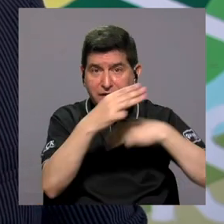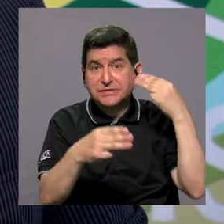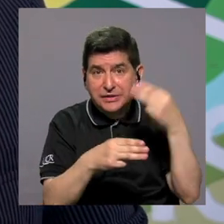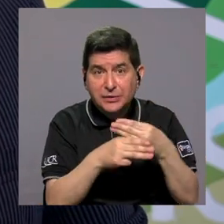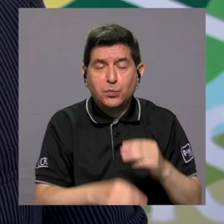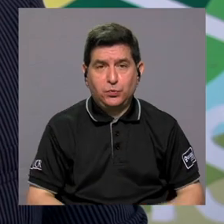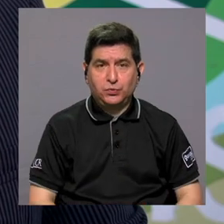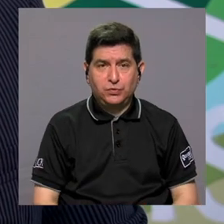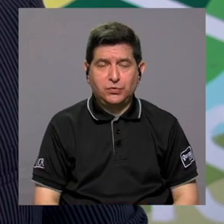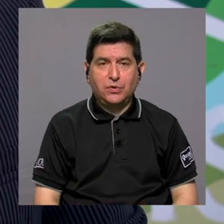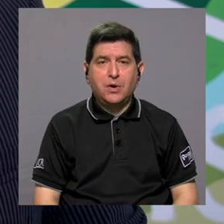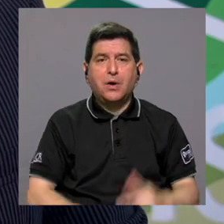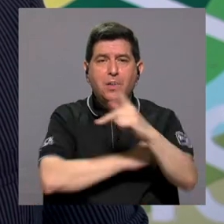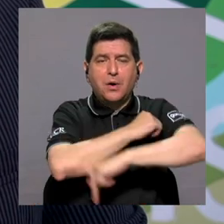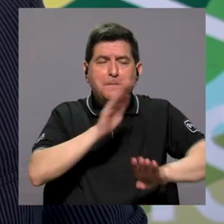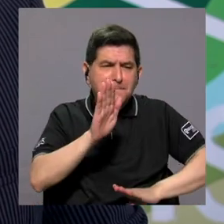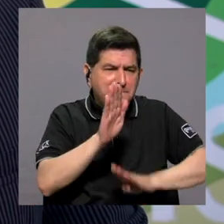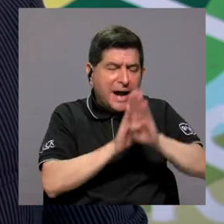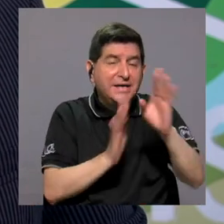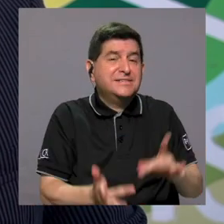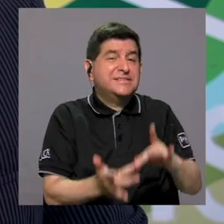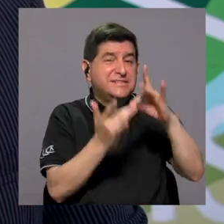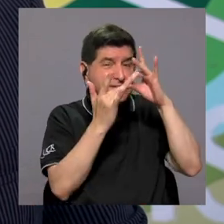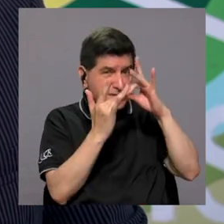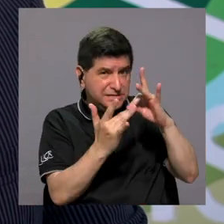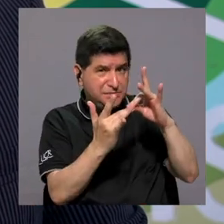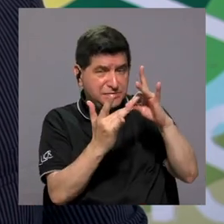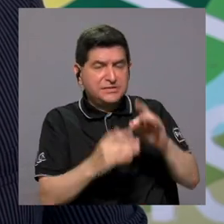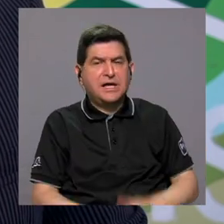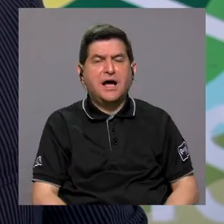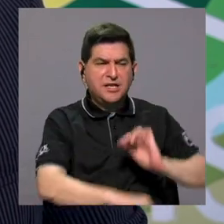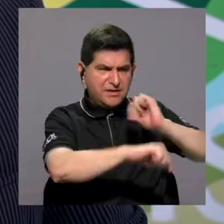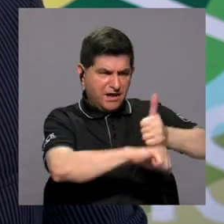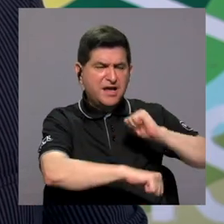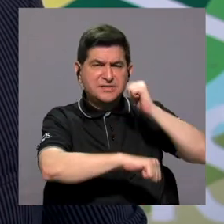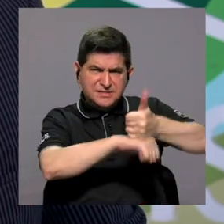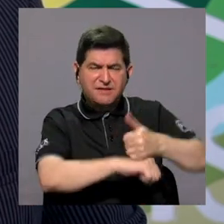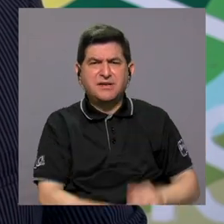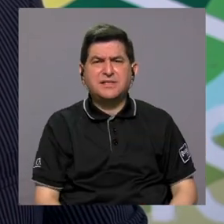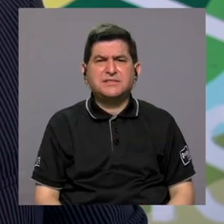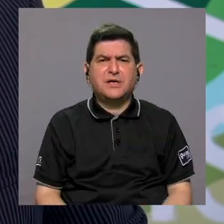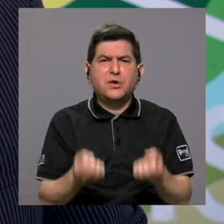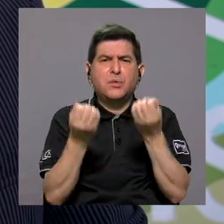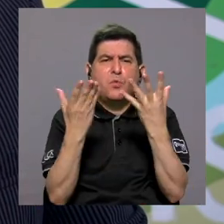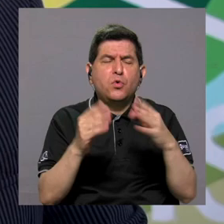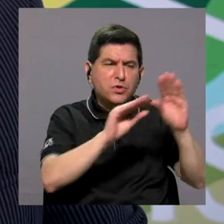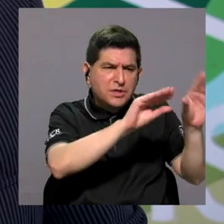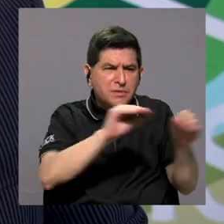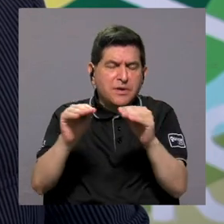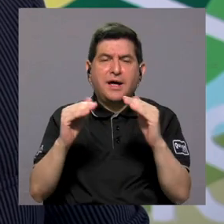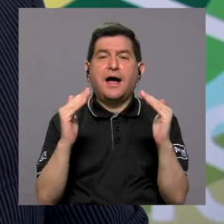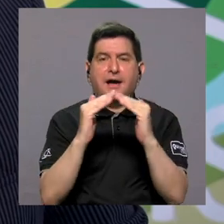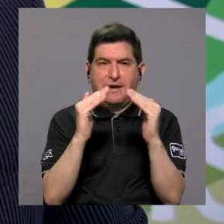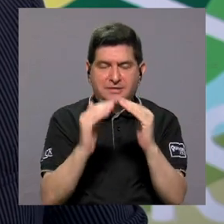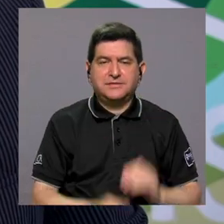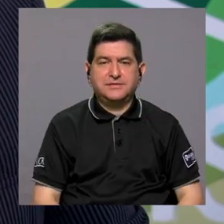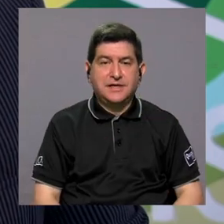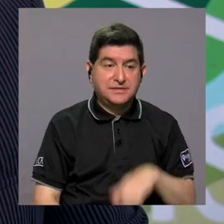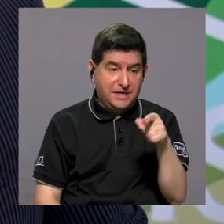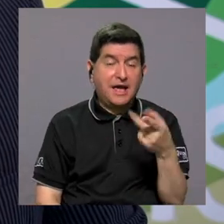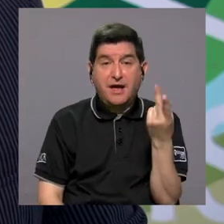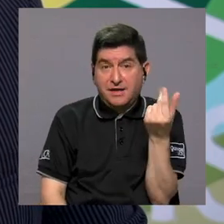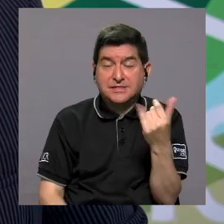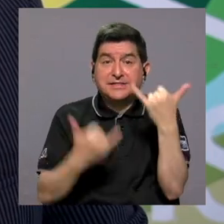que los países desarrollados sobre todo implementaron muchísimas transferencias para los hogares y todo es